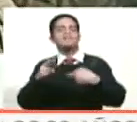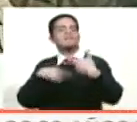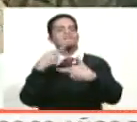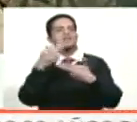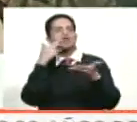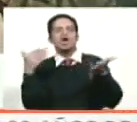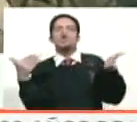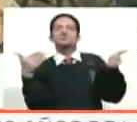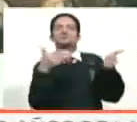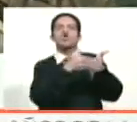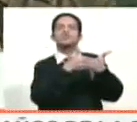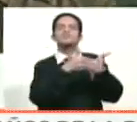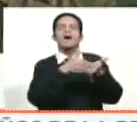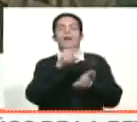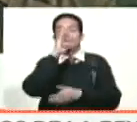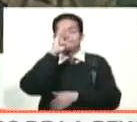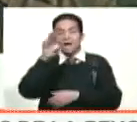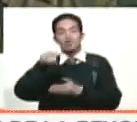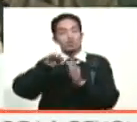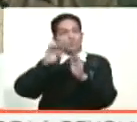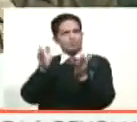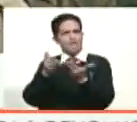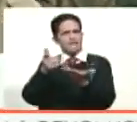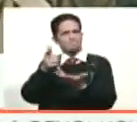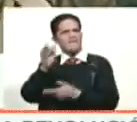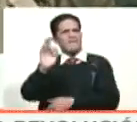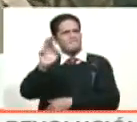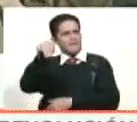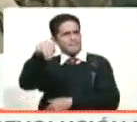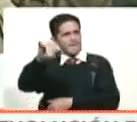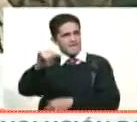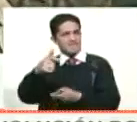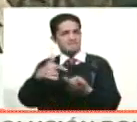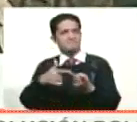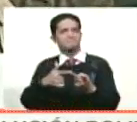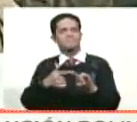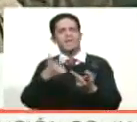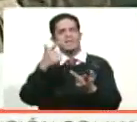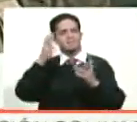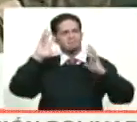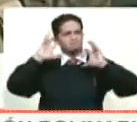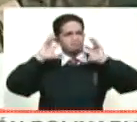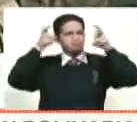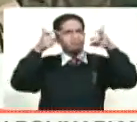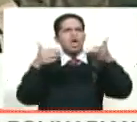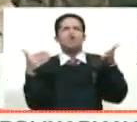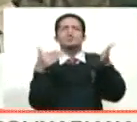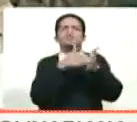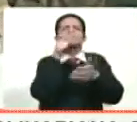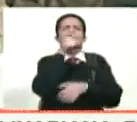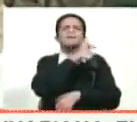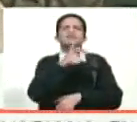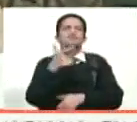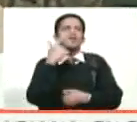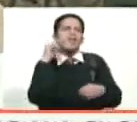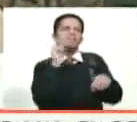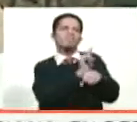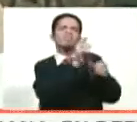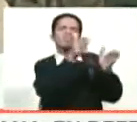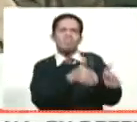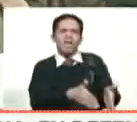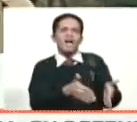Monetario Internacional, contra el neoliberalismo, en una rebelión contra los traidores de la patria que la